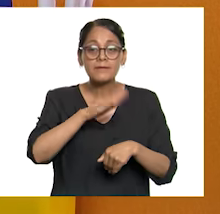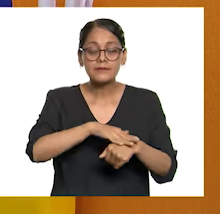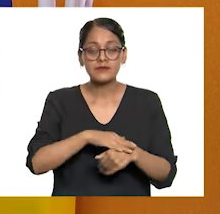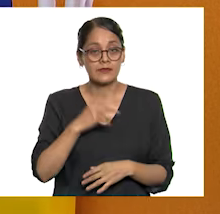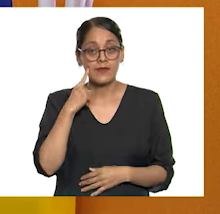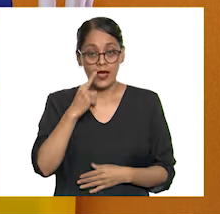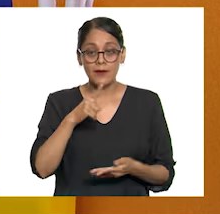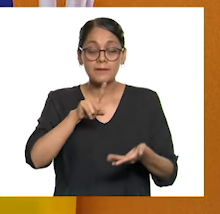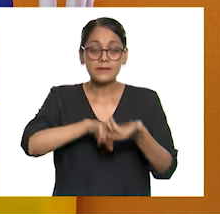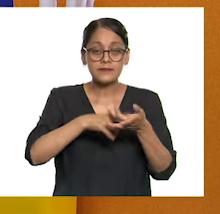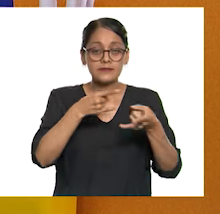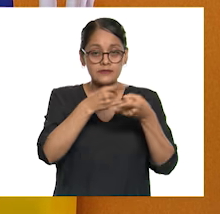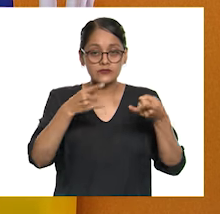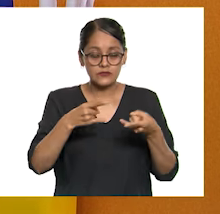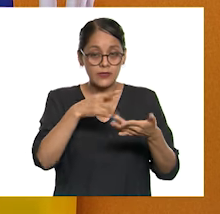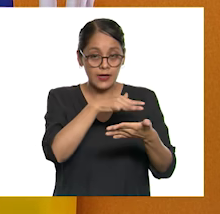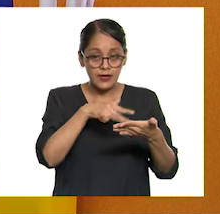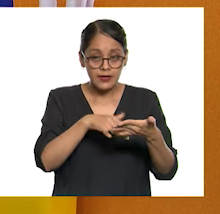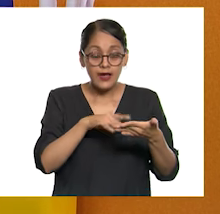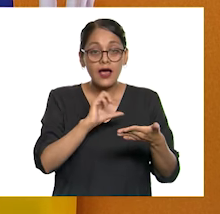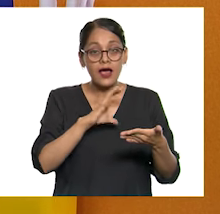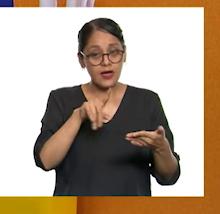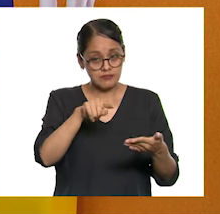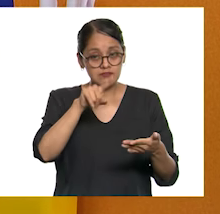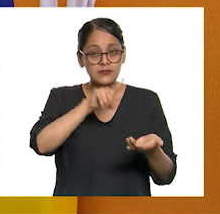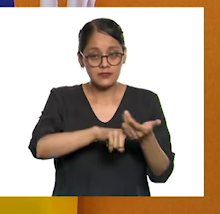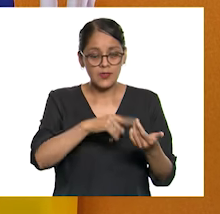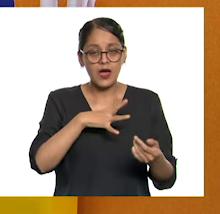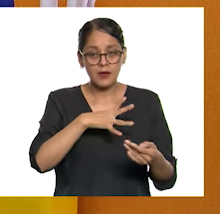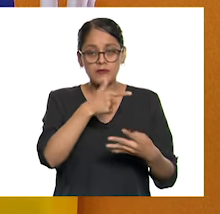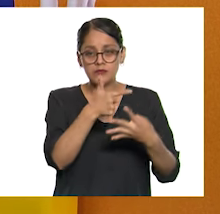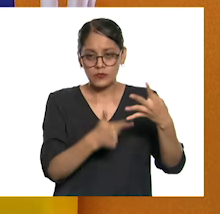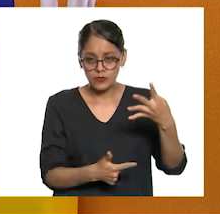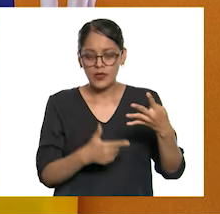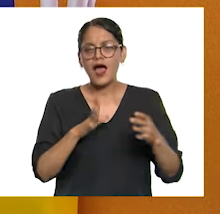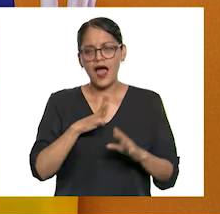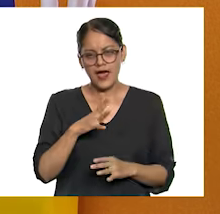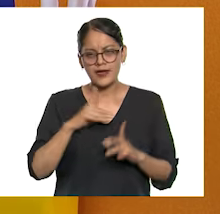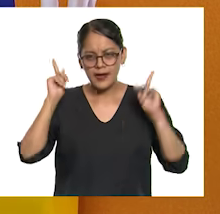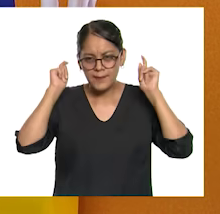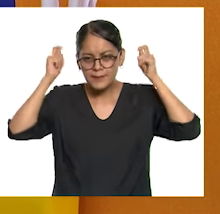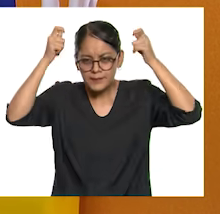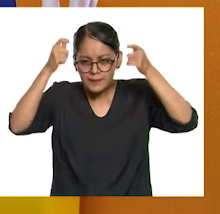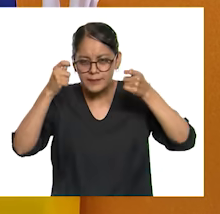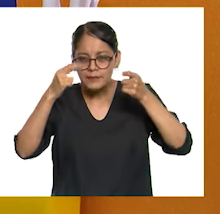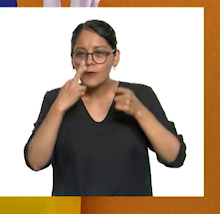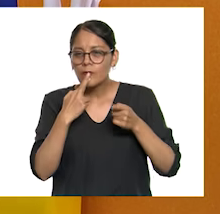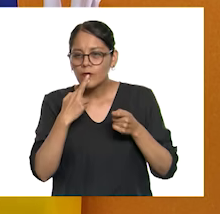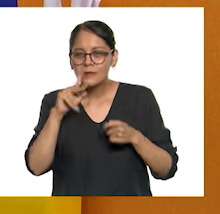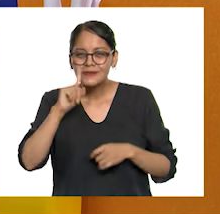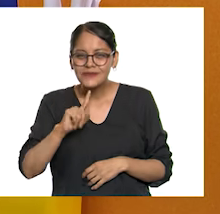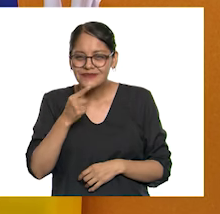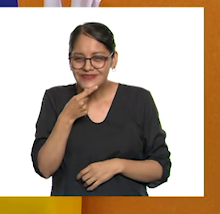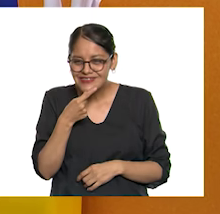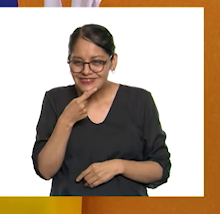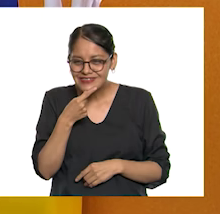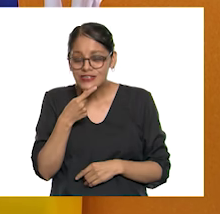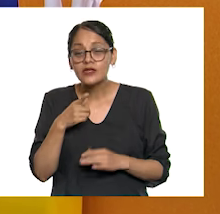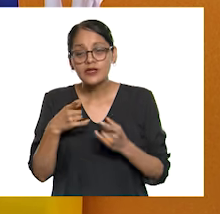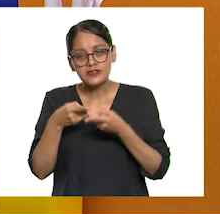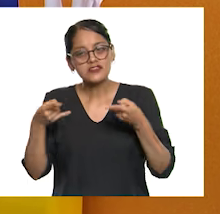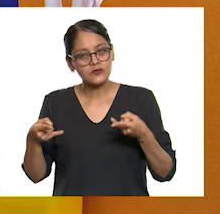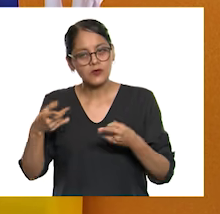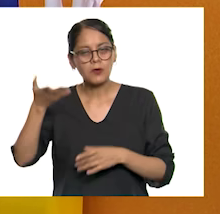Oye, además de estos que nos estás leyendo, veo que también está Caperucita Roja, el cuento clásico, La Bella